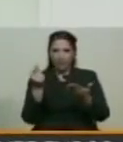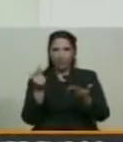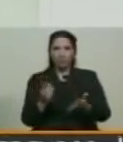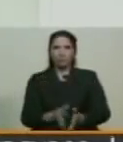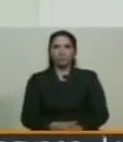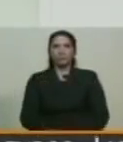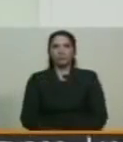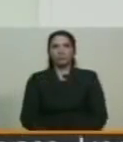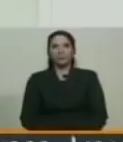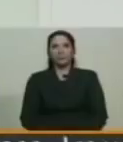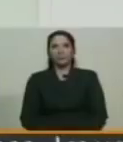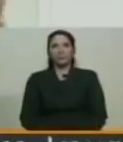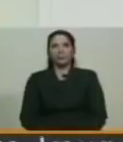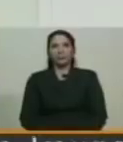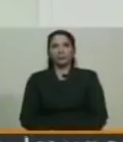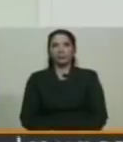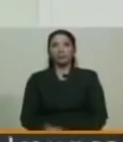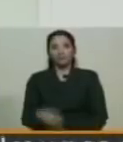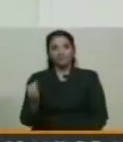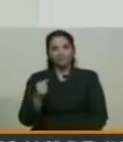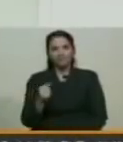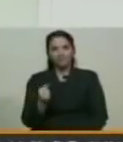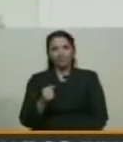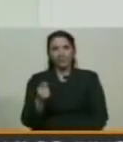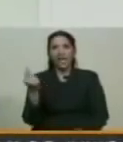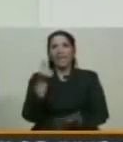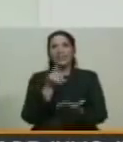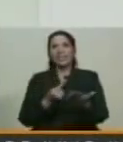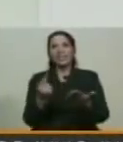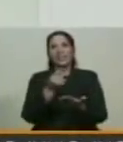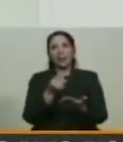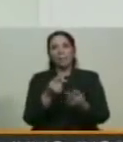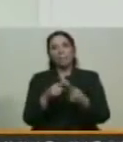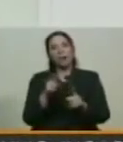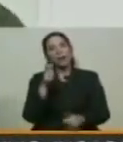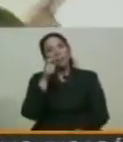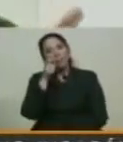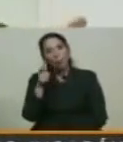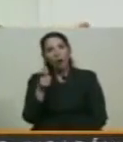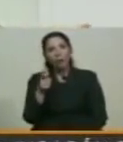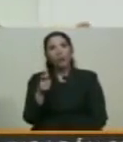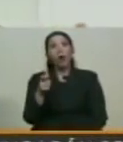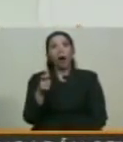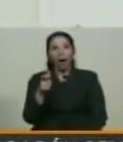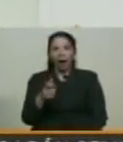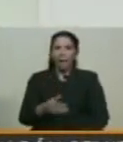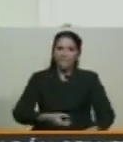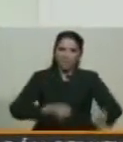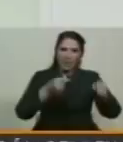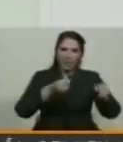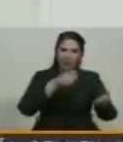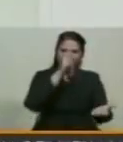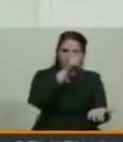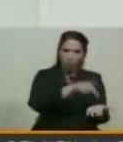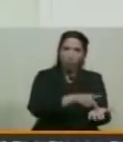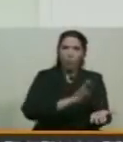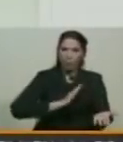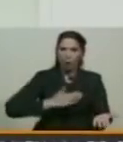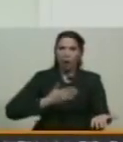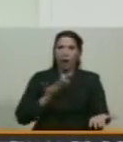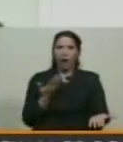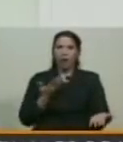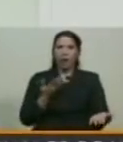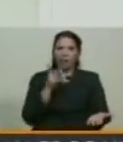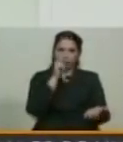de estética. Sí, estética para el pueblo, para que vaya a un mercado municipal y pueda ir